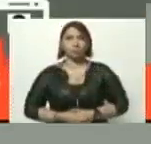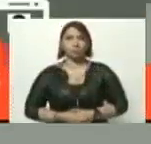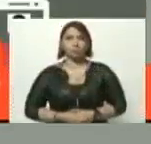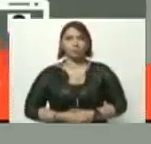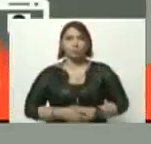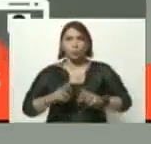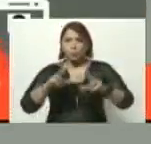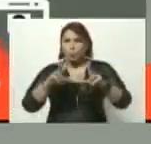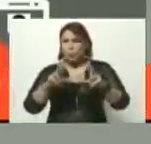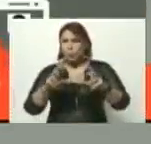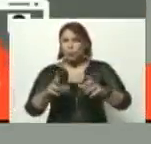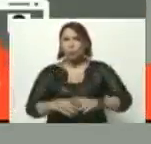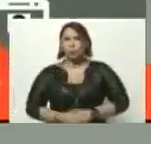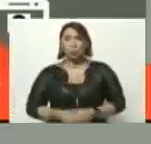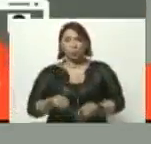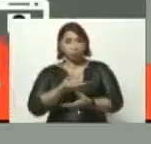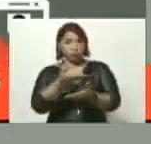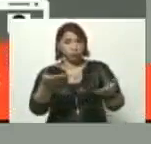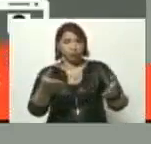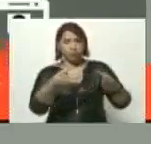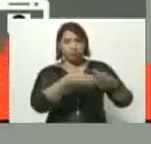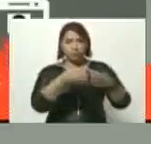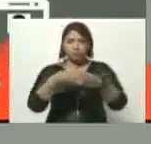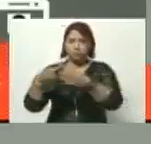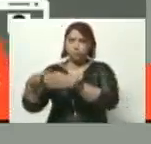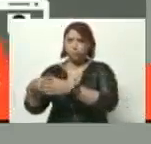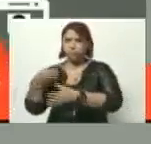inédito para ustedes organizarse.